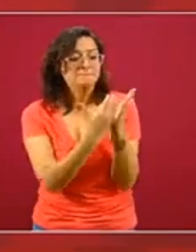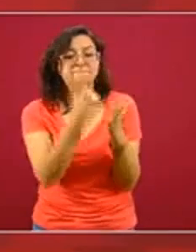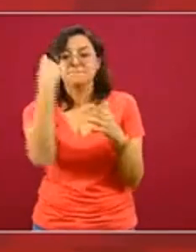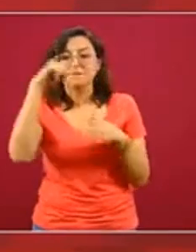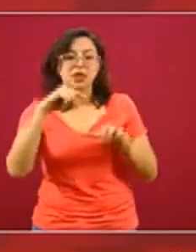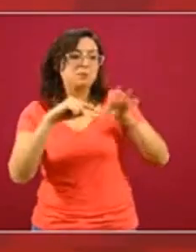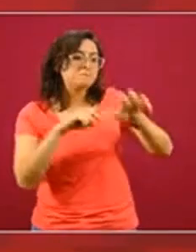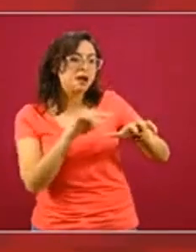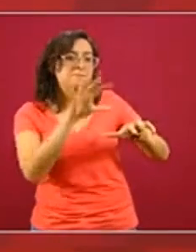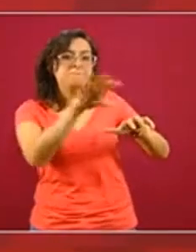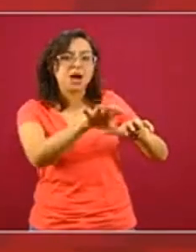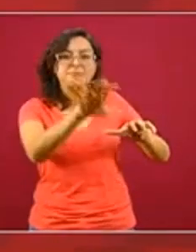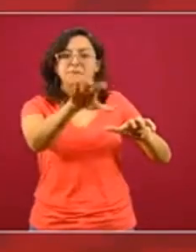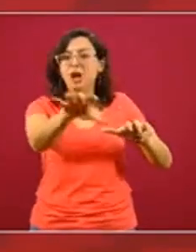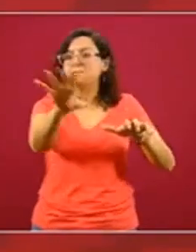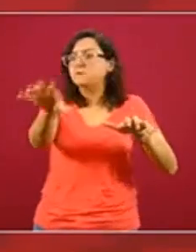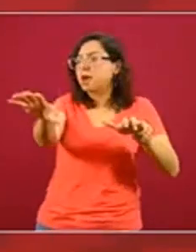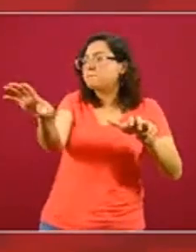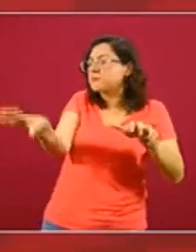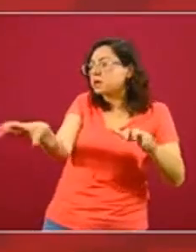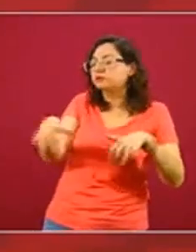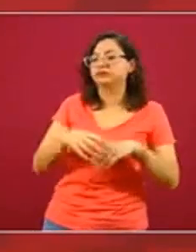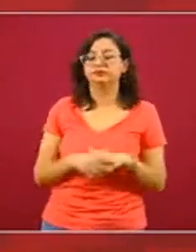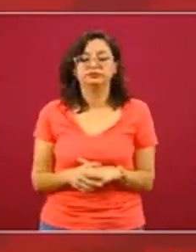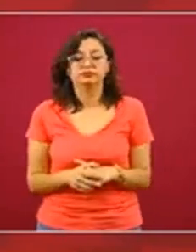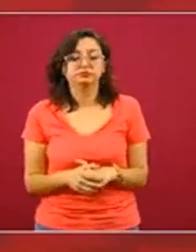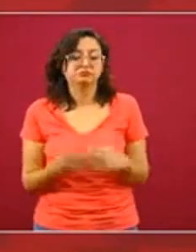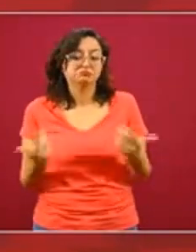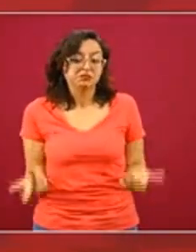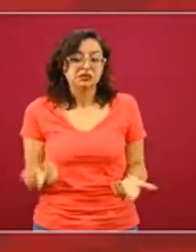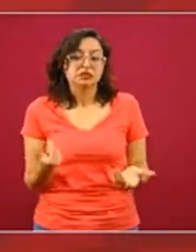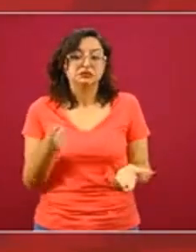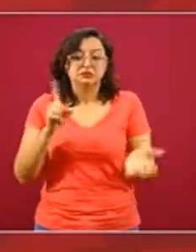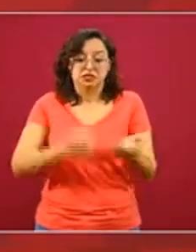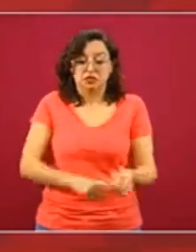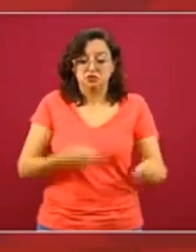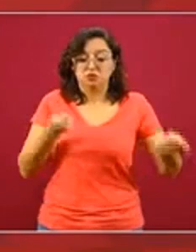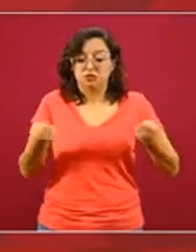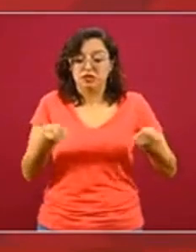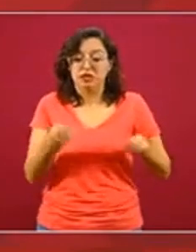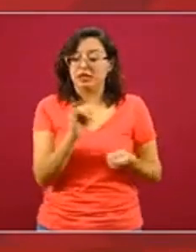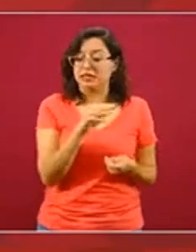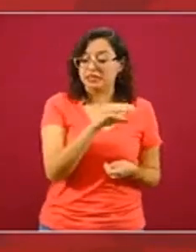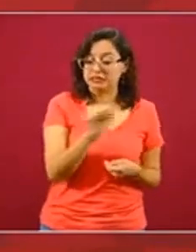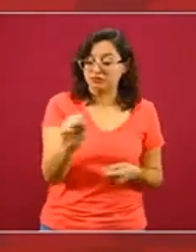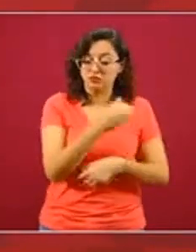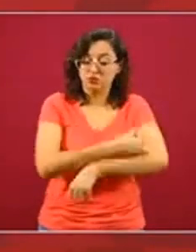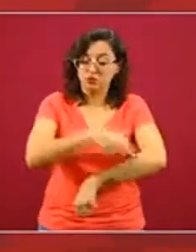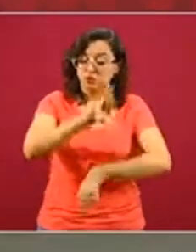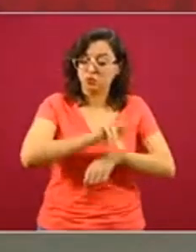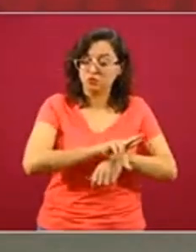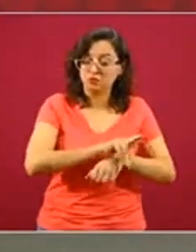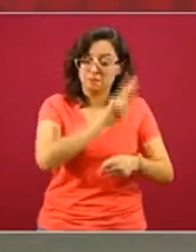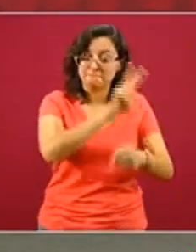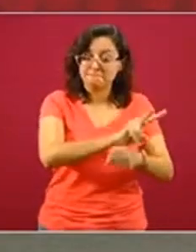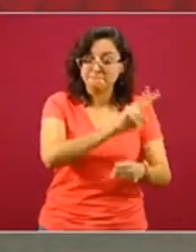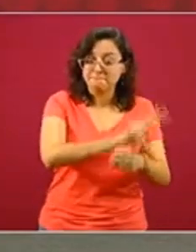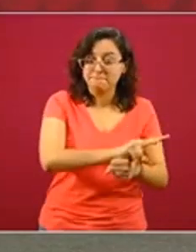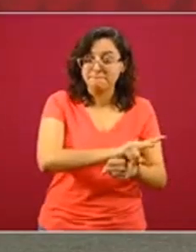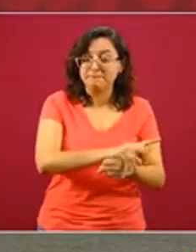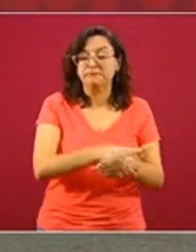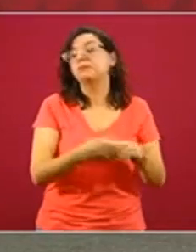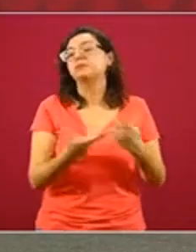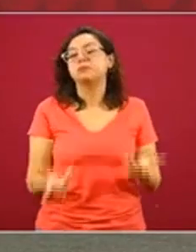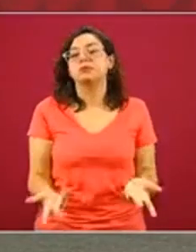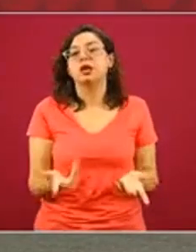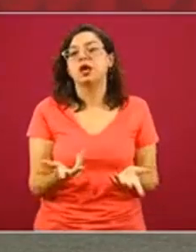sectores laborales. Estos son los que coordina el Instituto Mexicano del Seguro Social. Algunos son específicos, como para